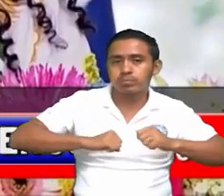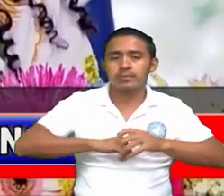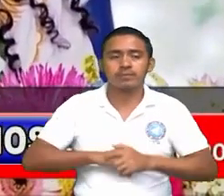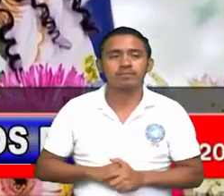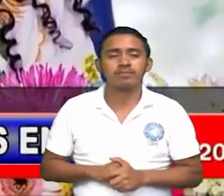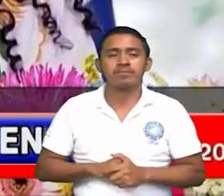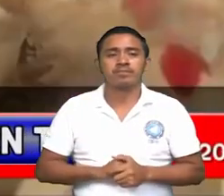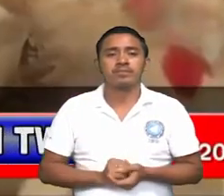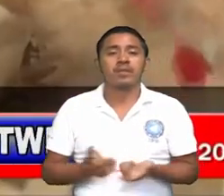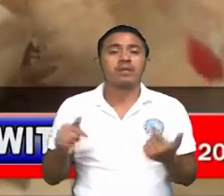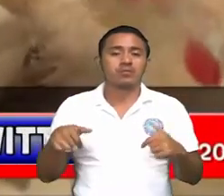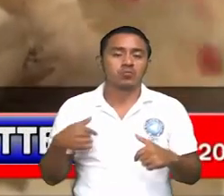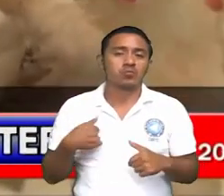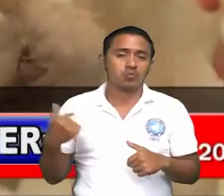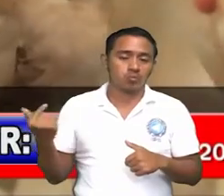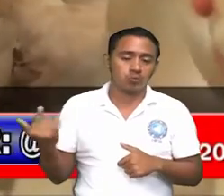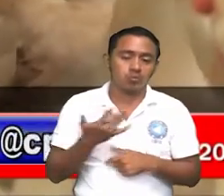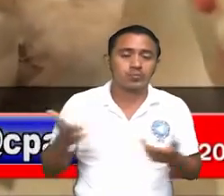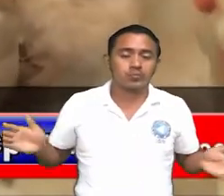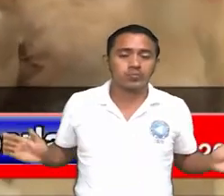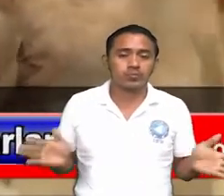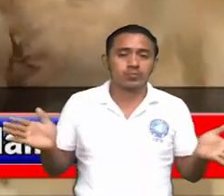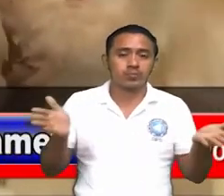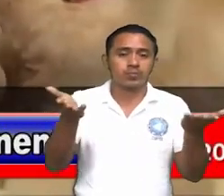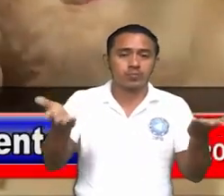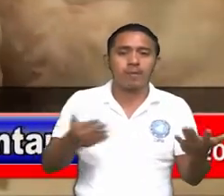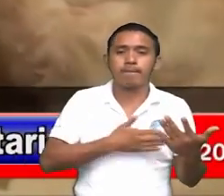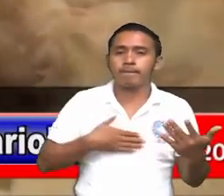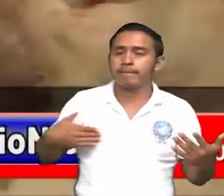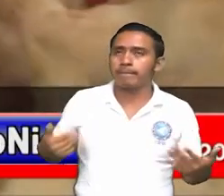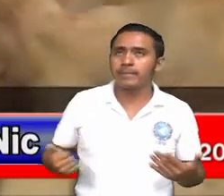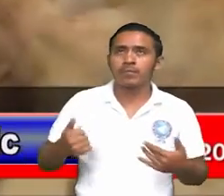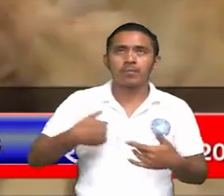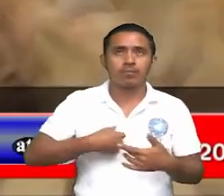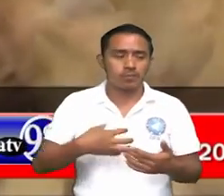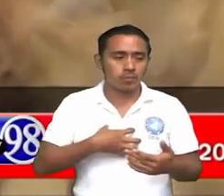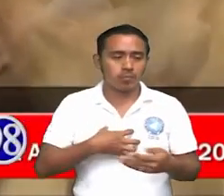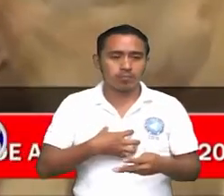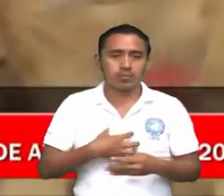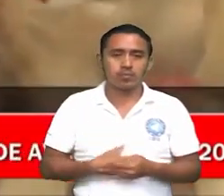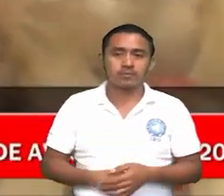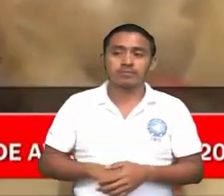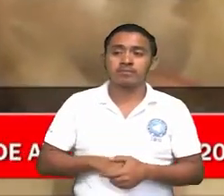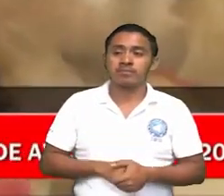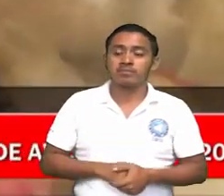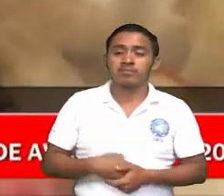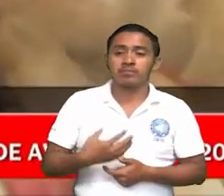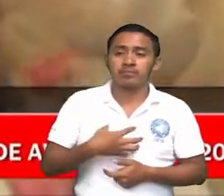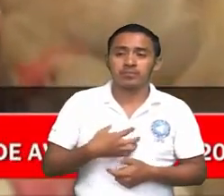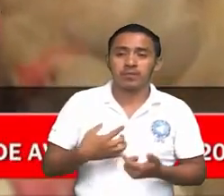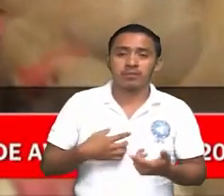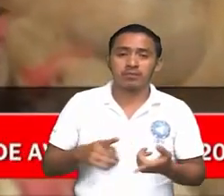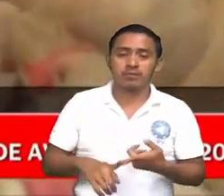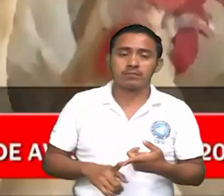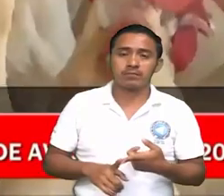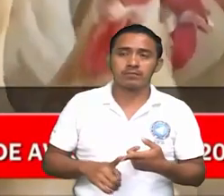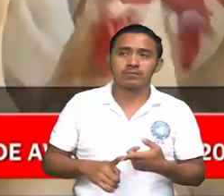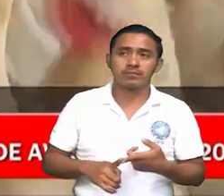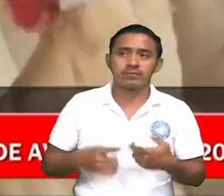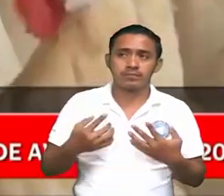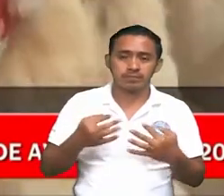para nosotros, promover, mejorar la producción de aves